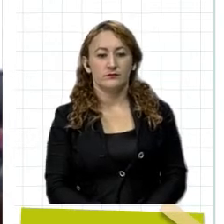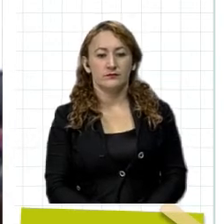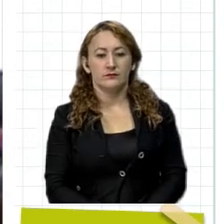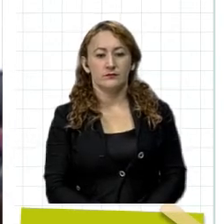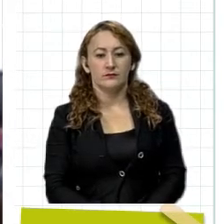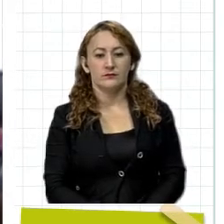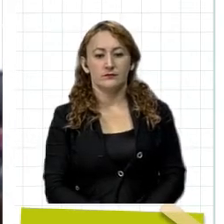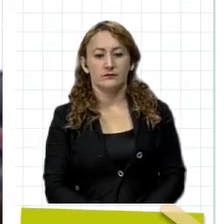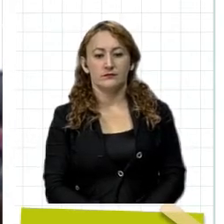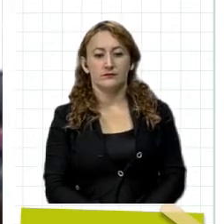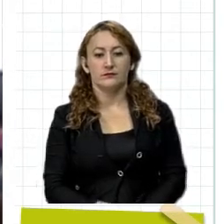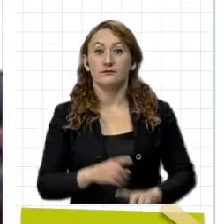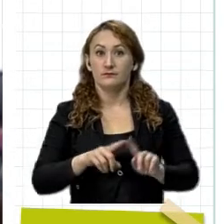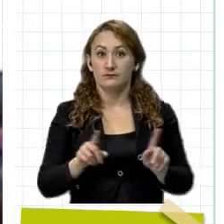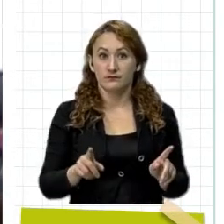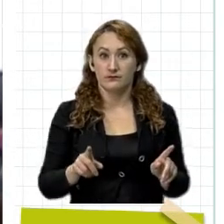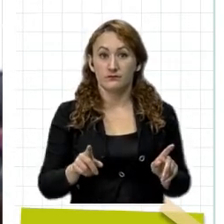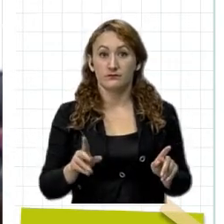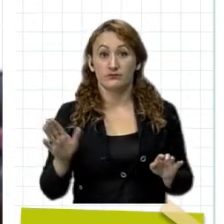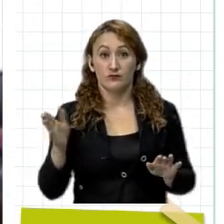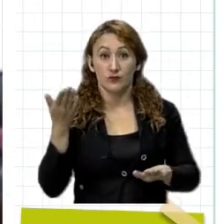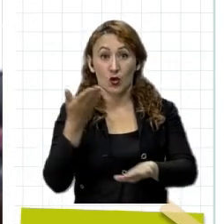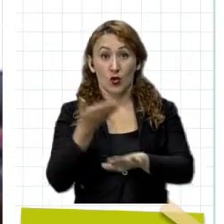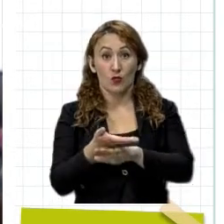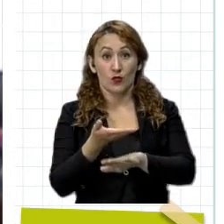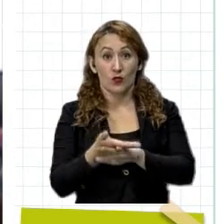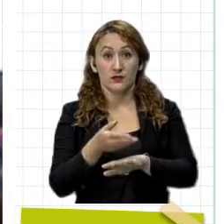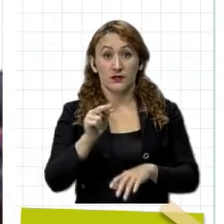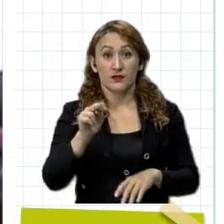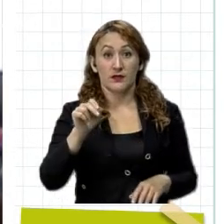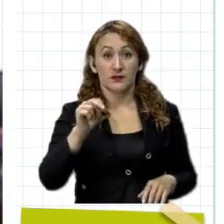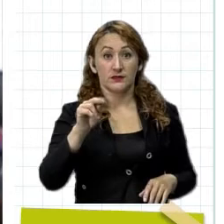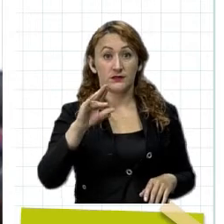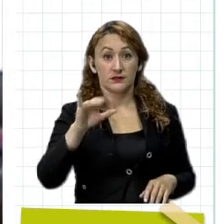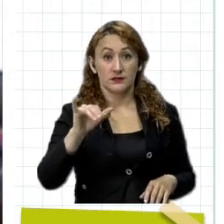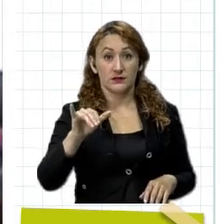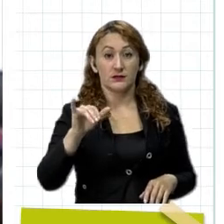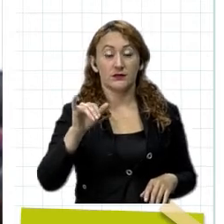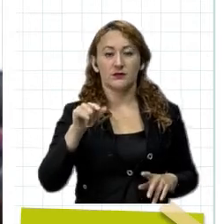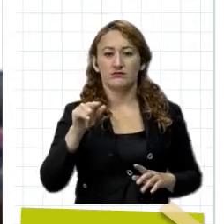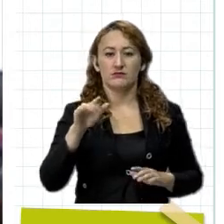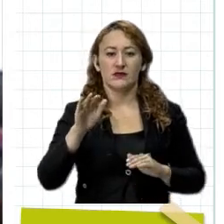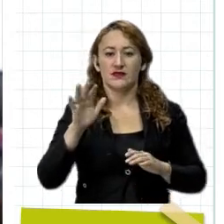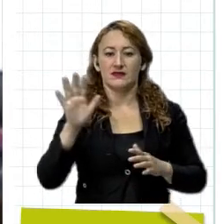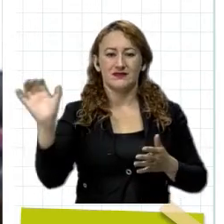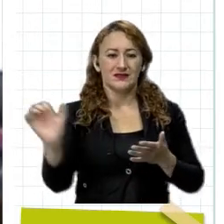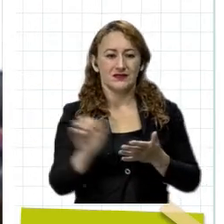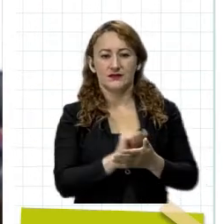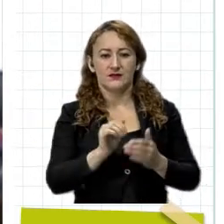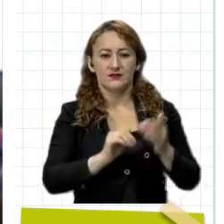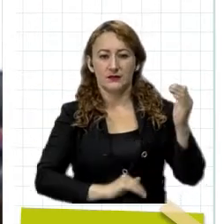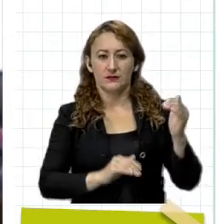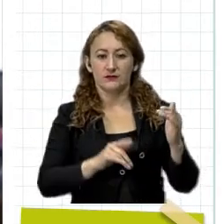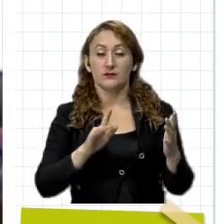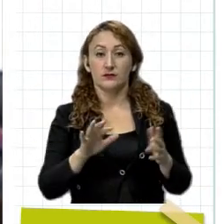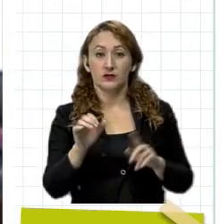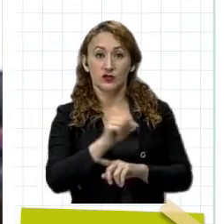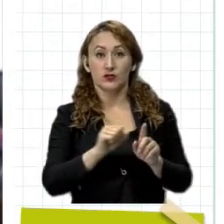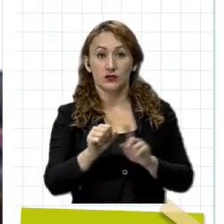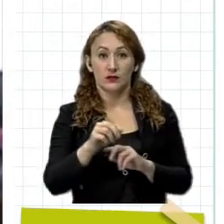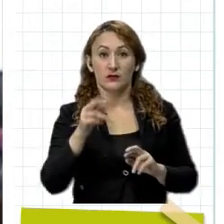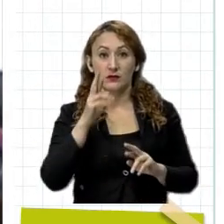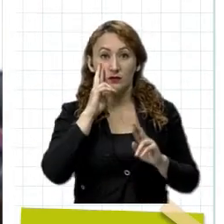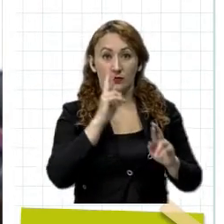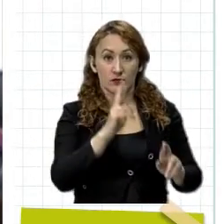Sin embargo, aunque la propuesta de Nancy Frazer de eliminar la desigualdad social mientras se reconoce y se respeta al